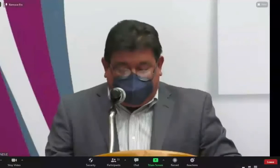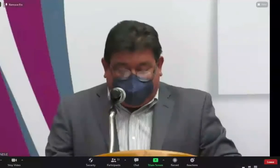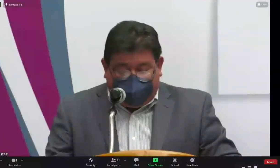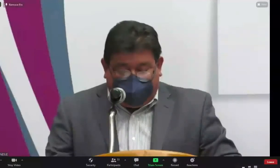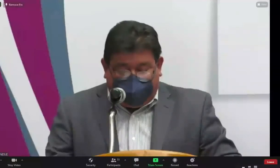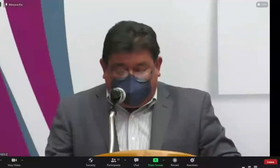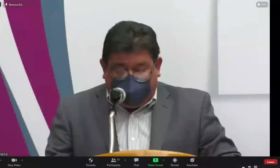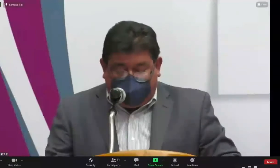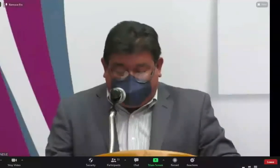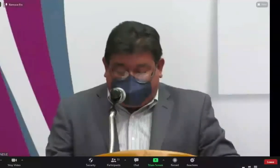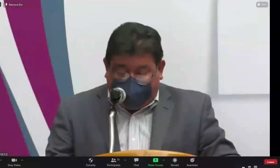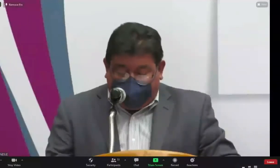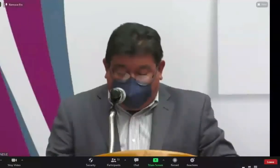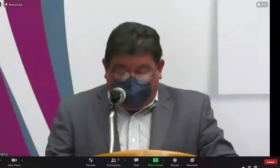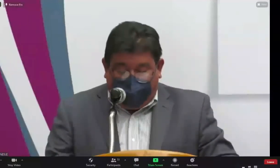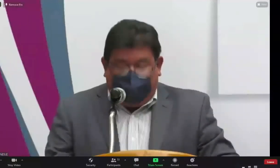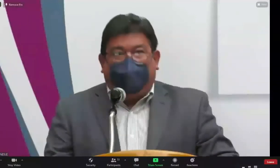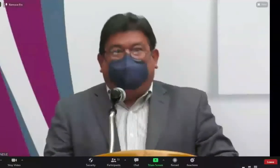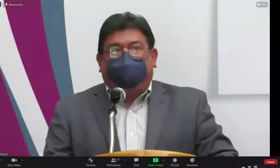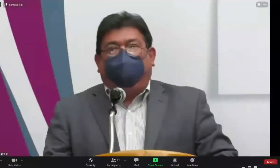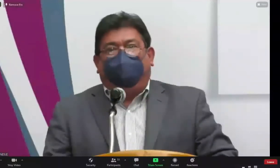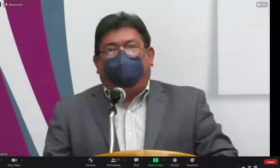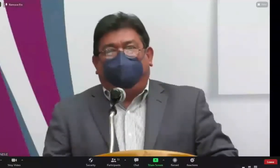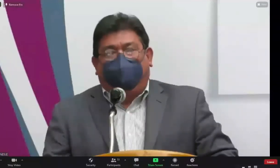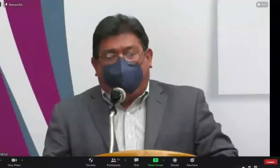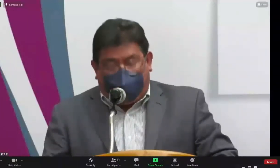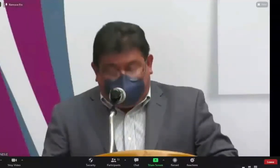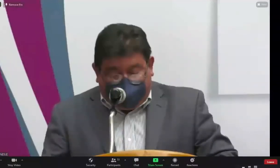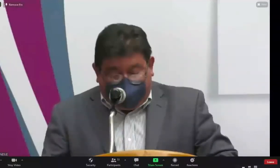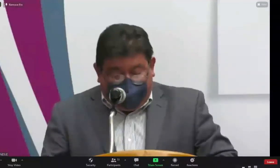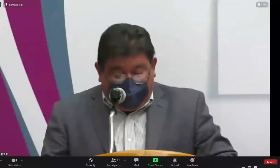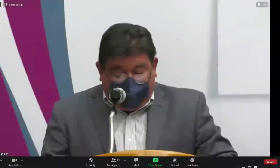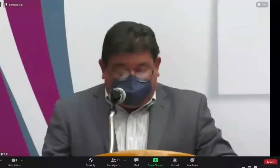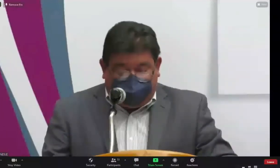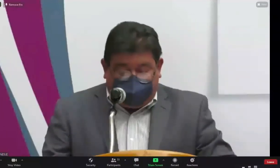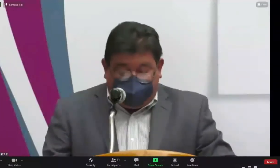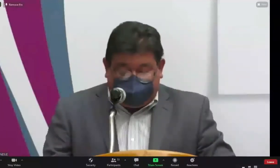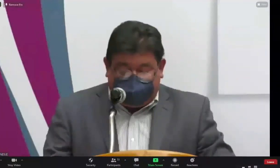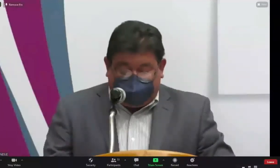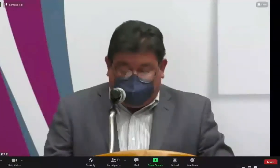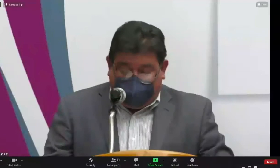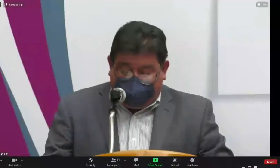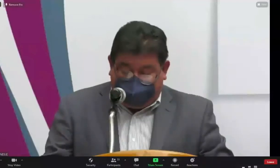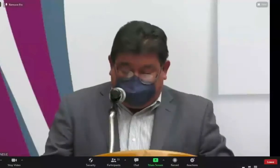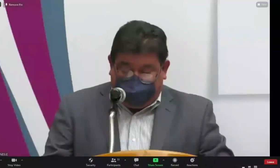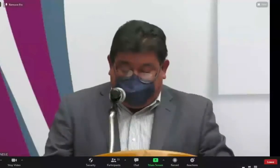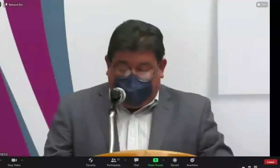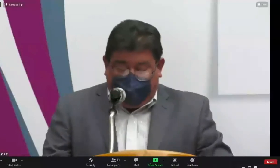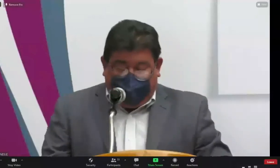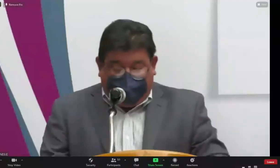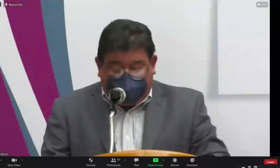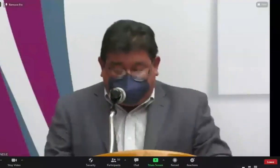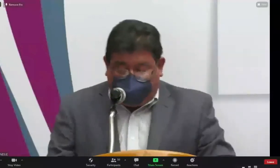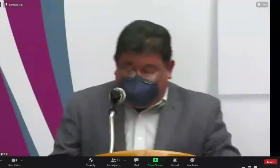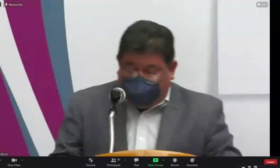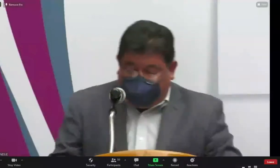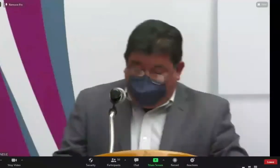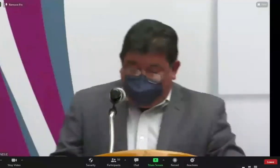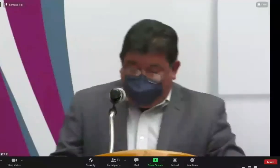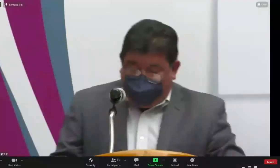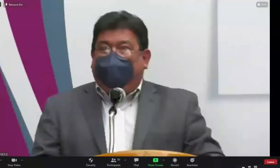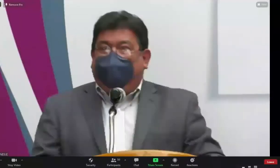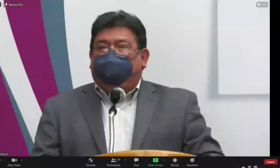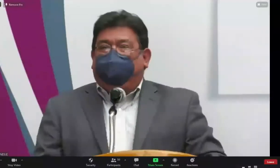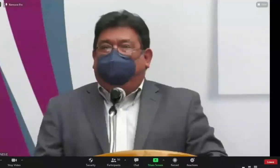estar en manos del Estado para salvaguardar los intereses nacionales. Es por ello